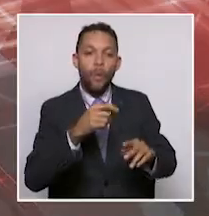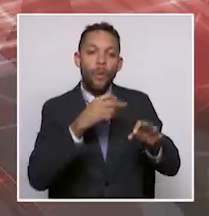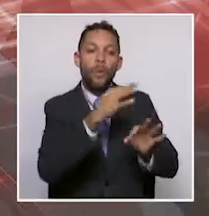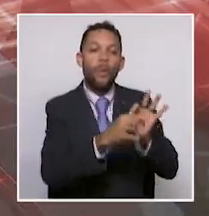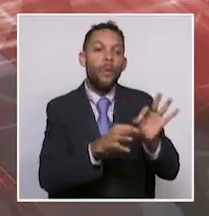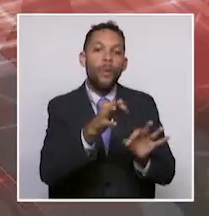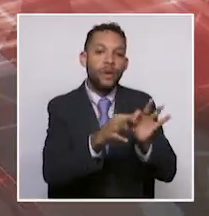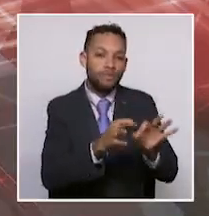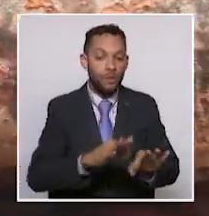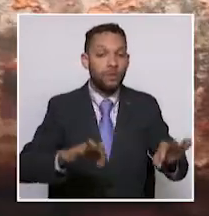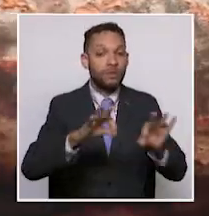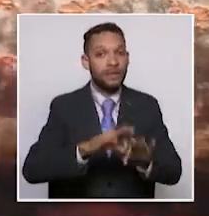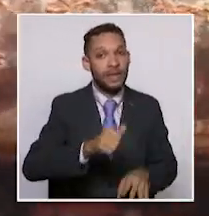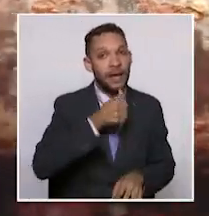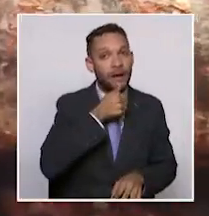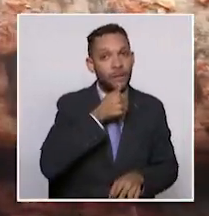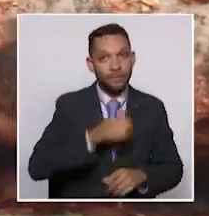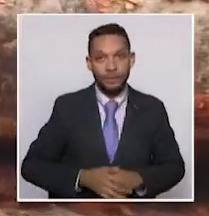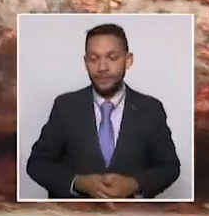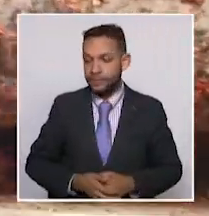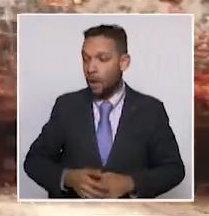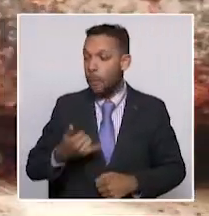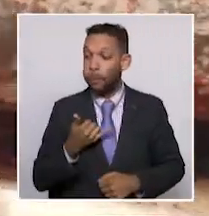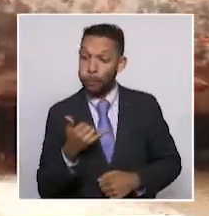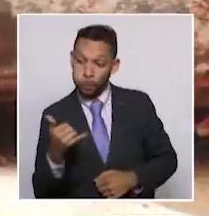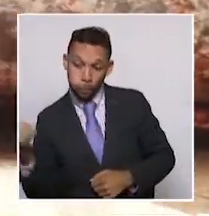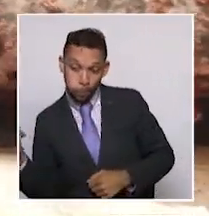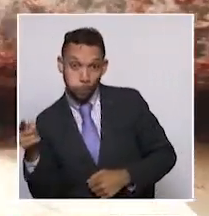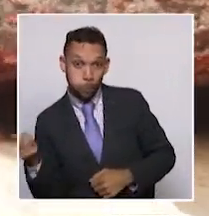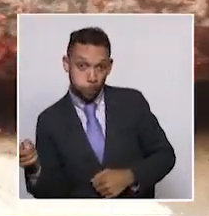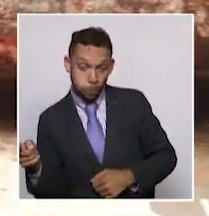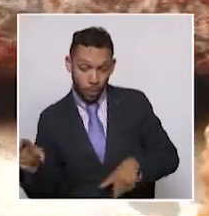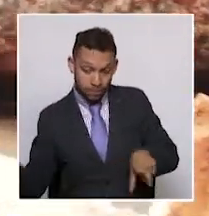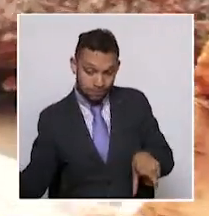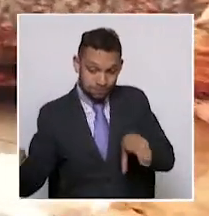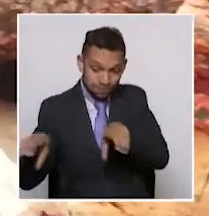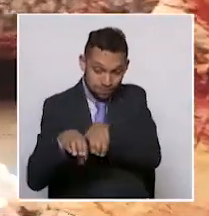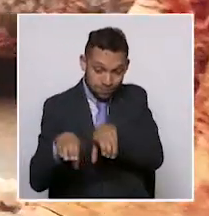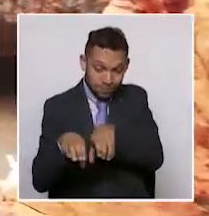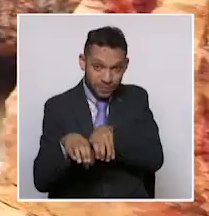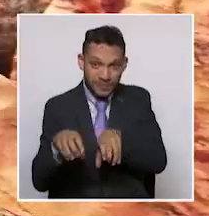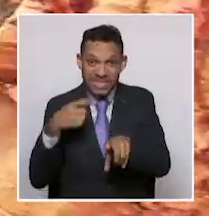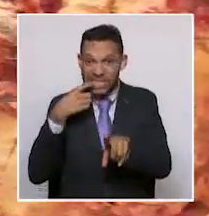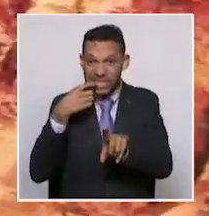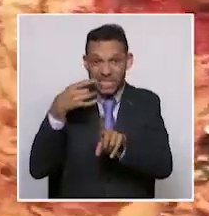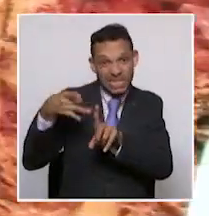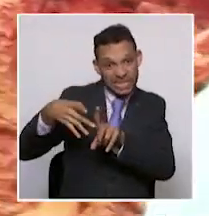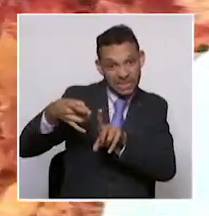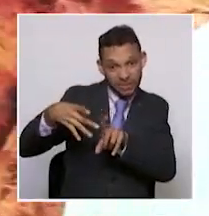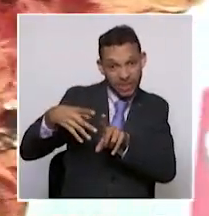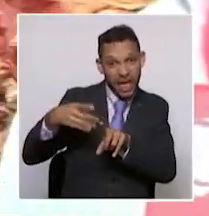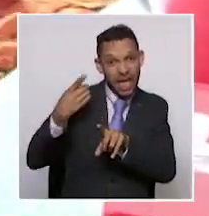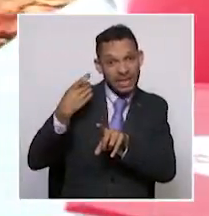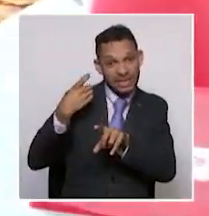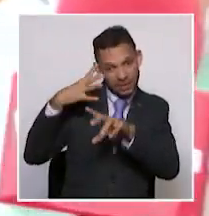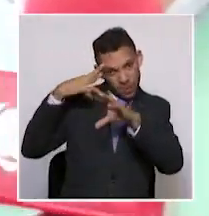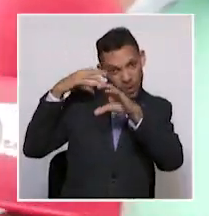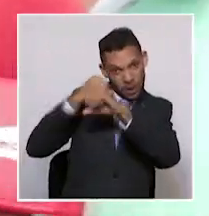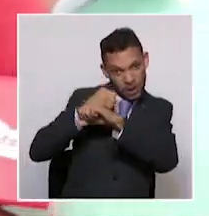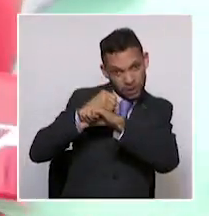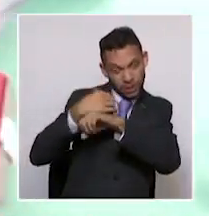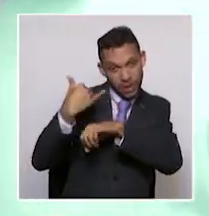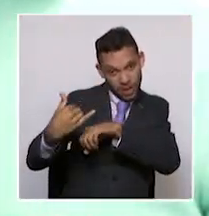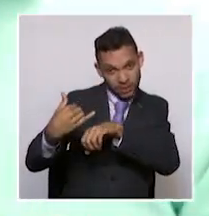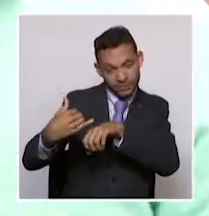líquido vital. Esta es la imagen de la conexión del tubo que falló en horas de la noche aquí en el intercambiador vial de La